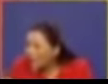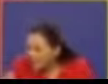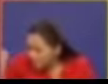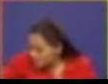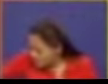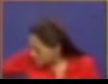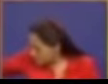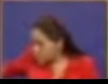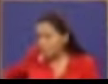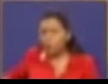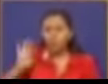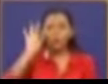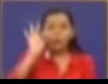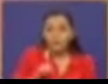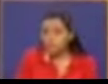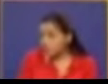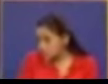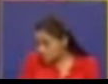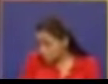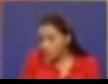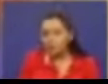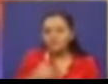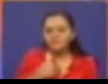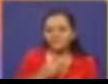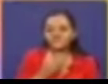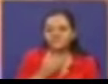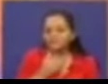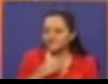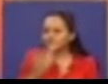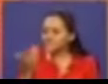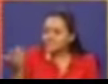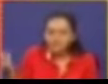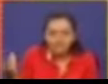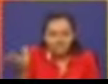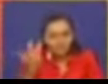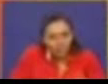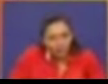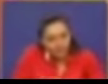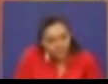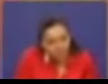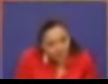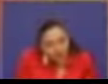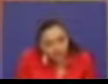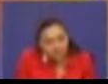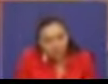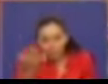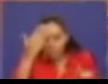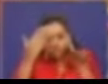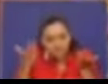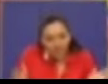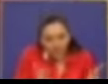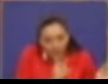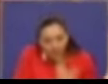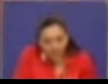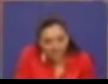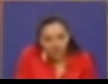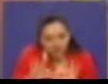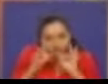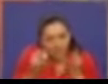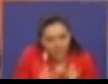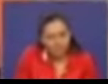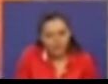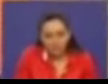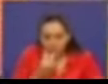hijos. Entonces, tenemos un problema en cuanto a desconocimiento de planificación familiar,